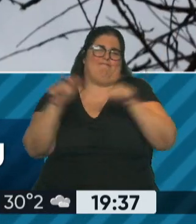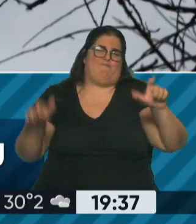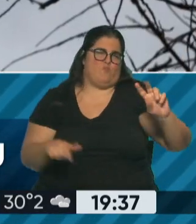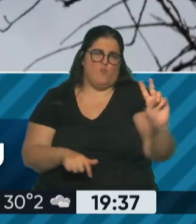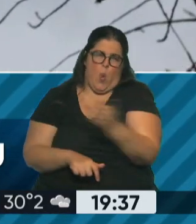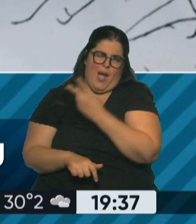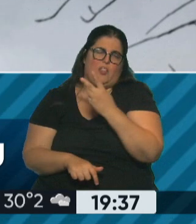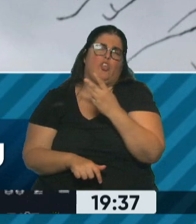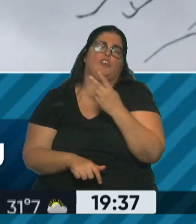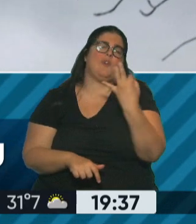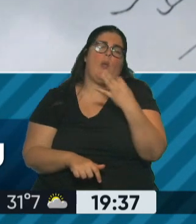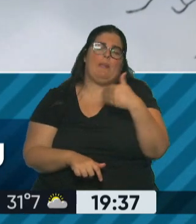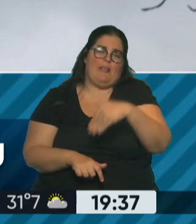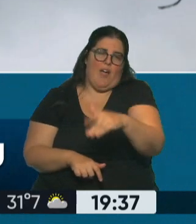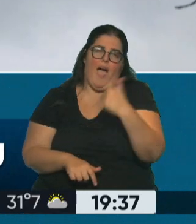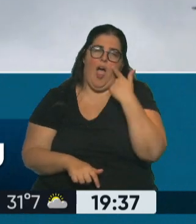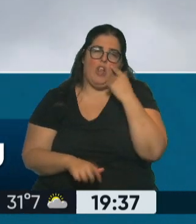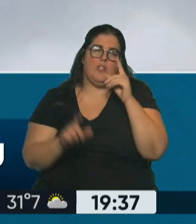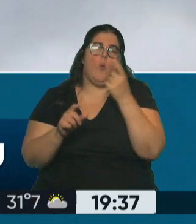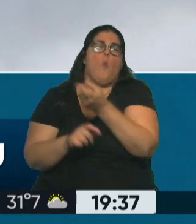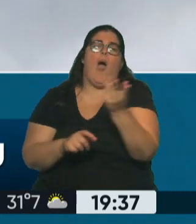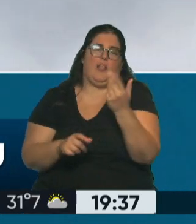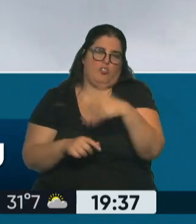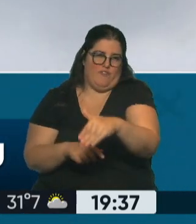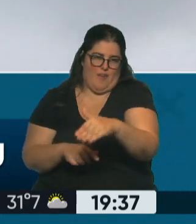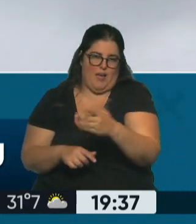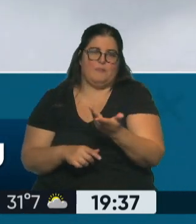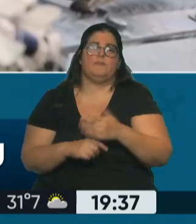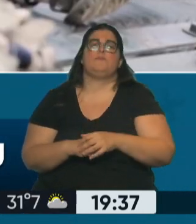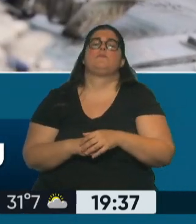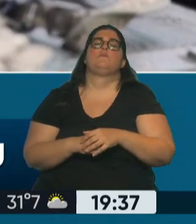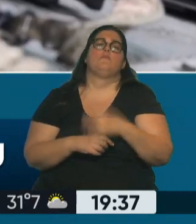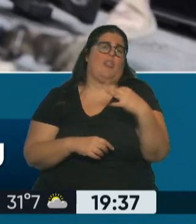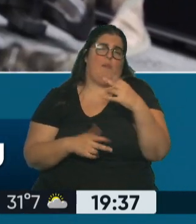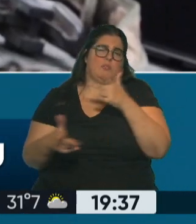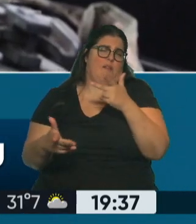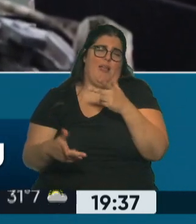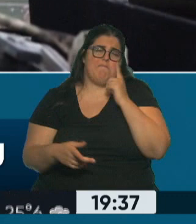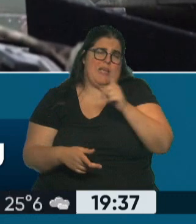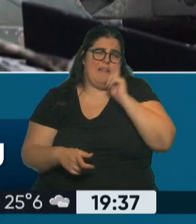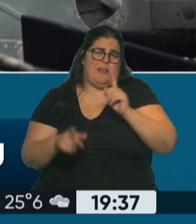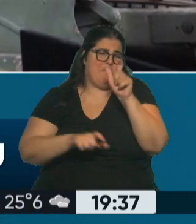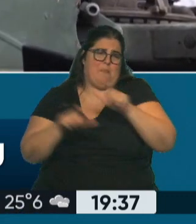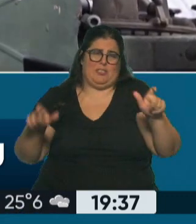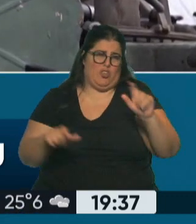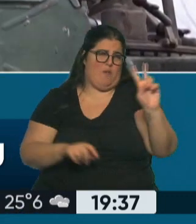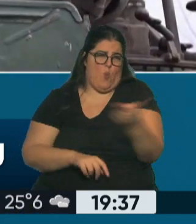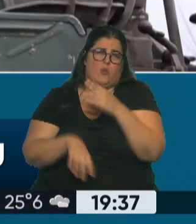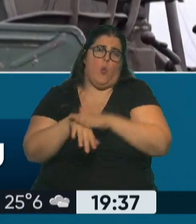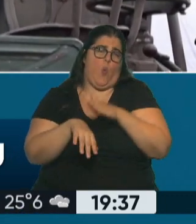probablemente conoceremos más adelante, pero que también tenemos que hablar de centenares, de miles de muertos también